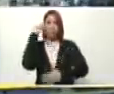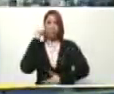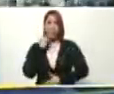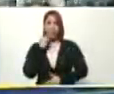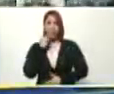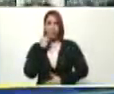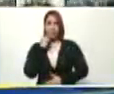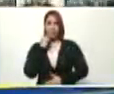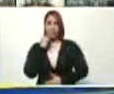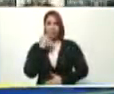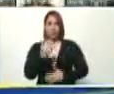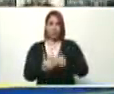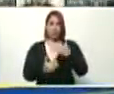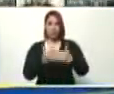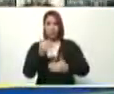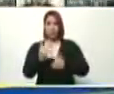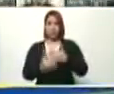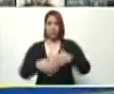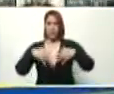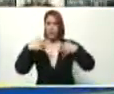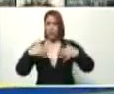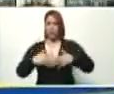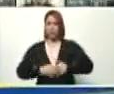Se ha avanzado y se ha avanzado bastante.